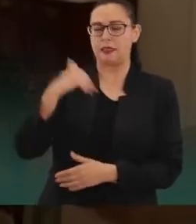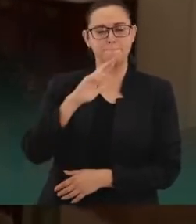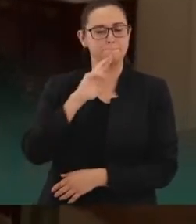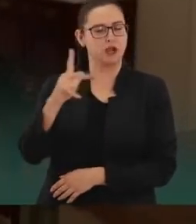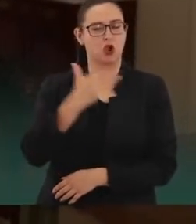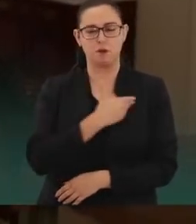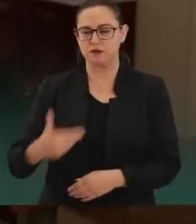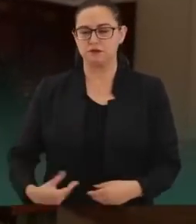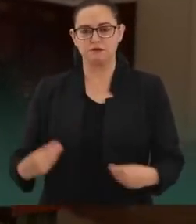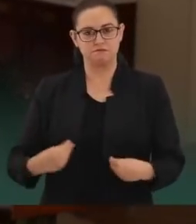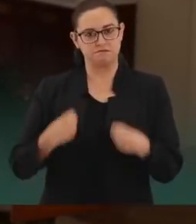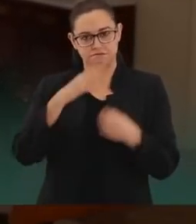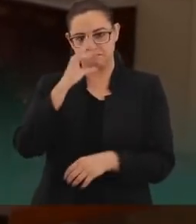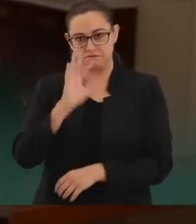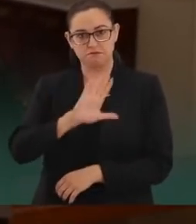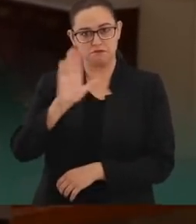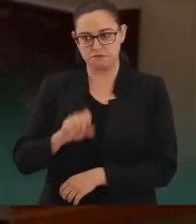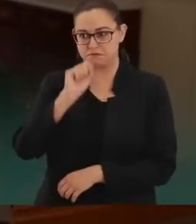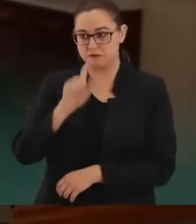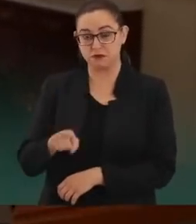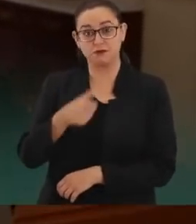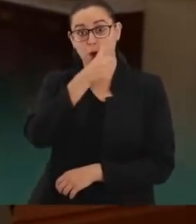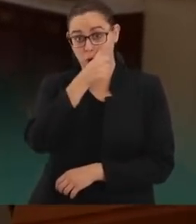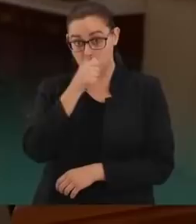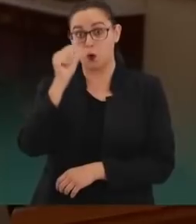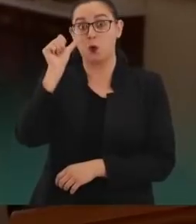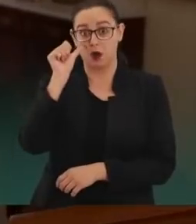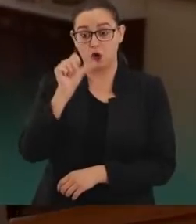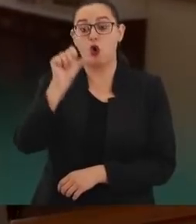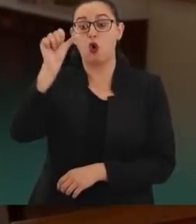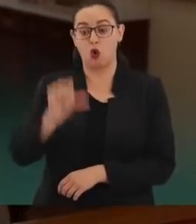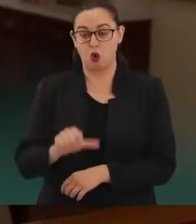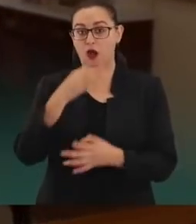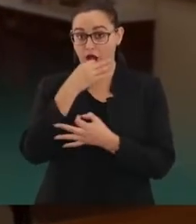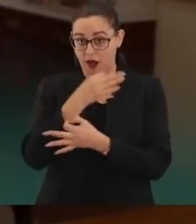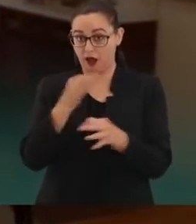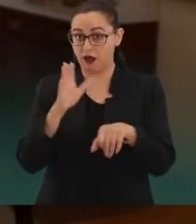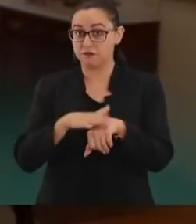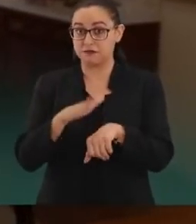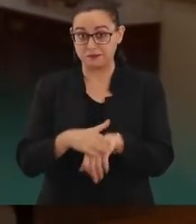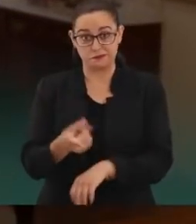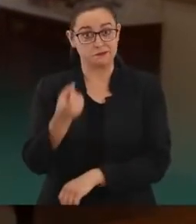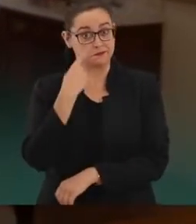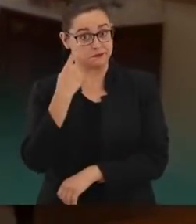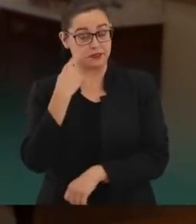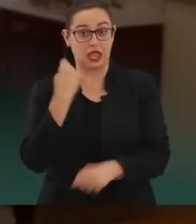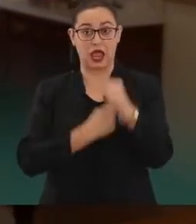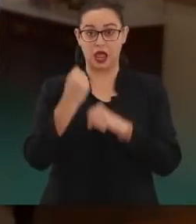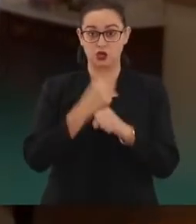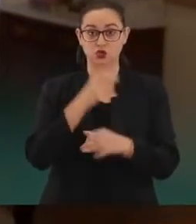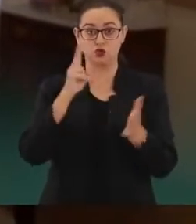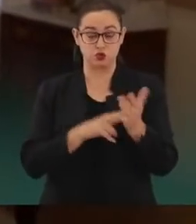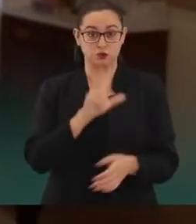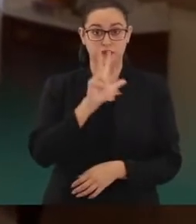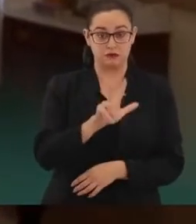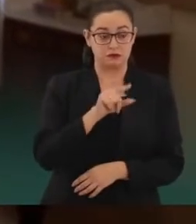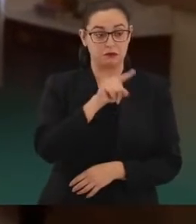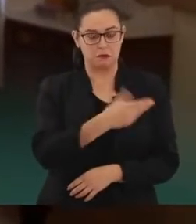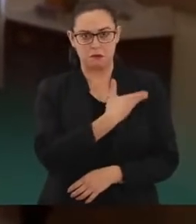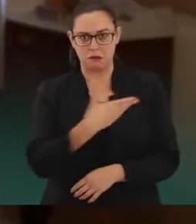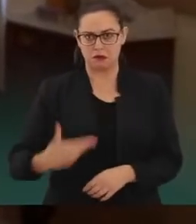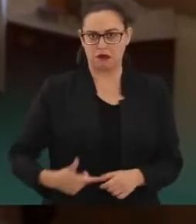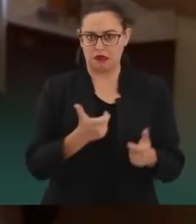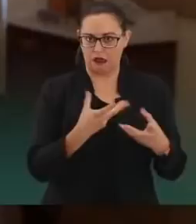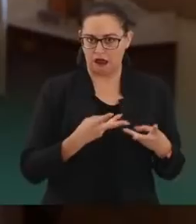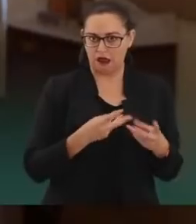murió el mejor presidente de México, Benito Juárez García, informo que en 2018 la